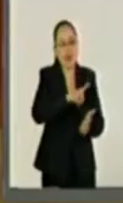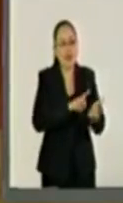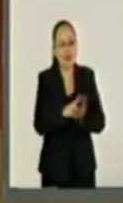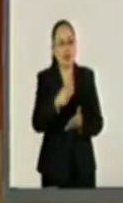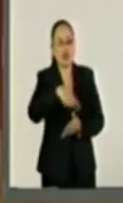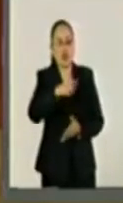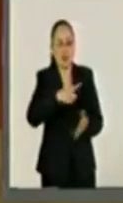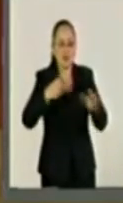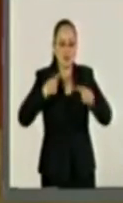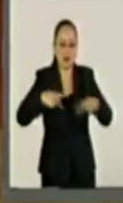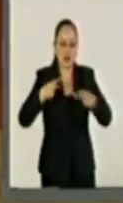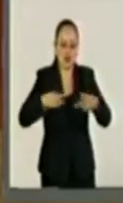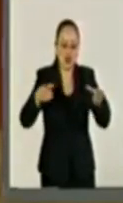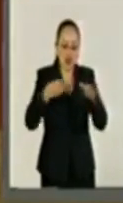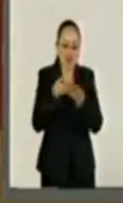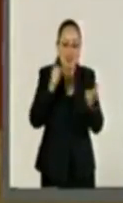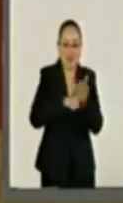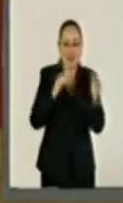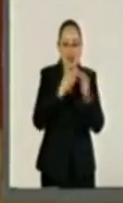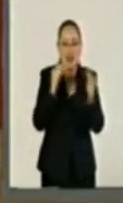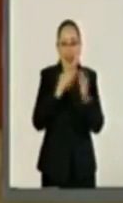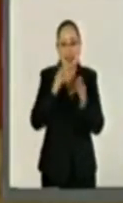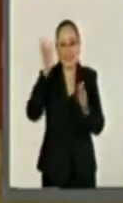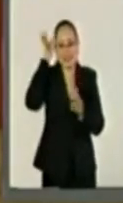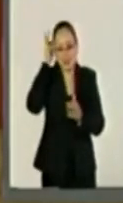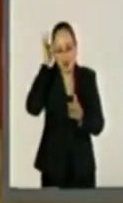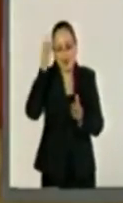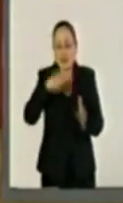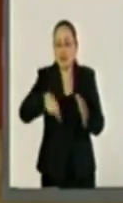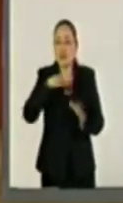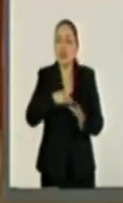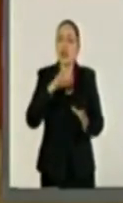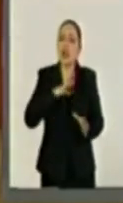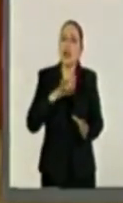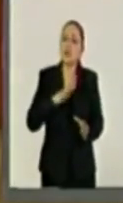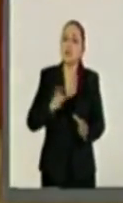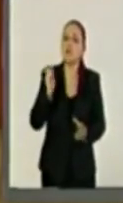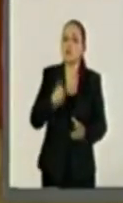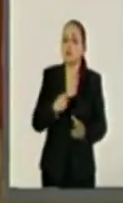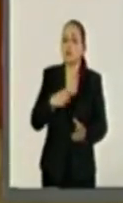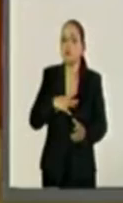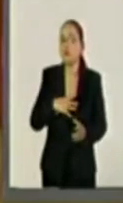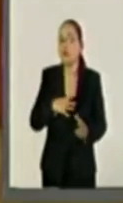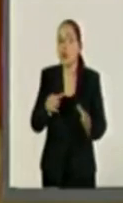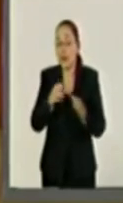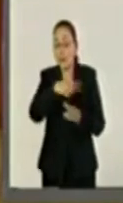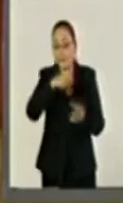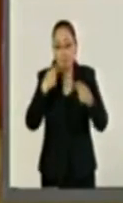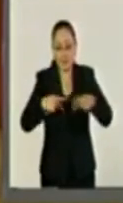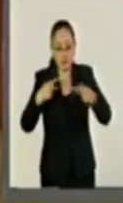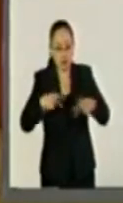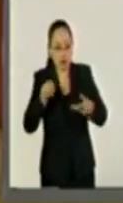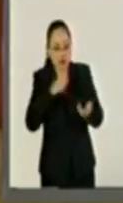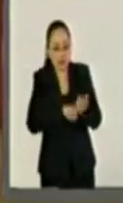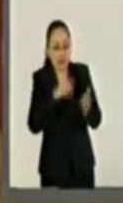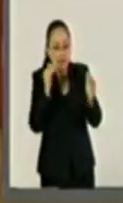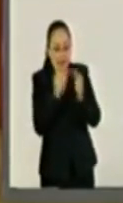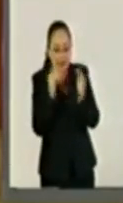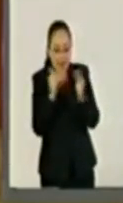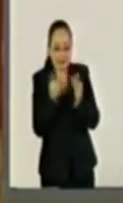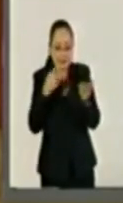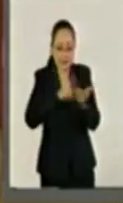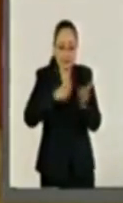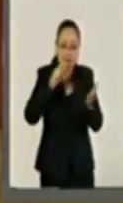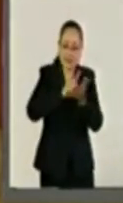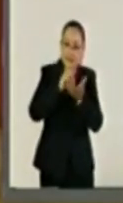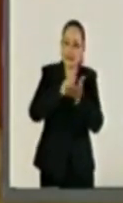derechos de los trabajadores del hogar. Hablamos de las personas a las que las labores propias de una casa,